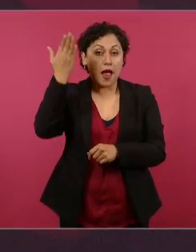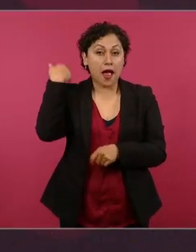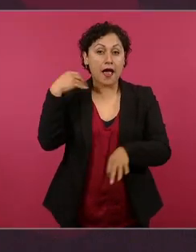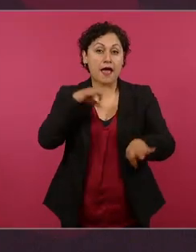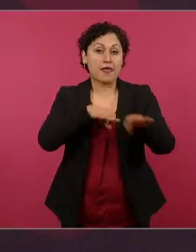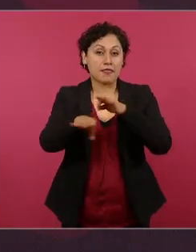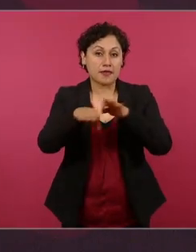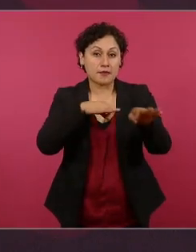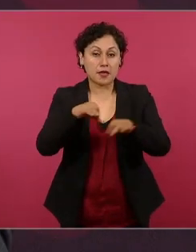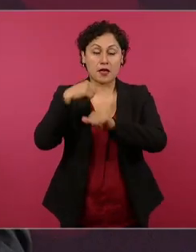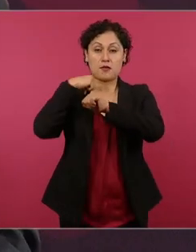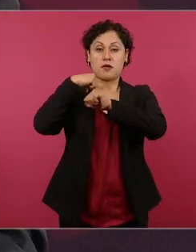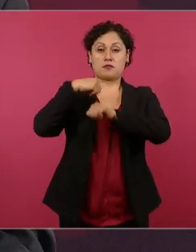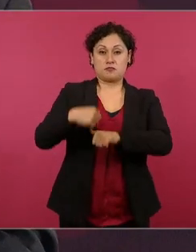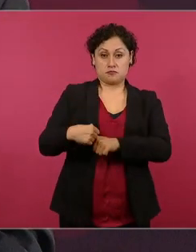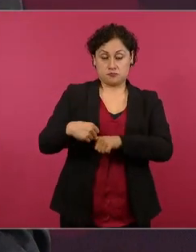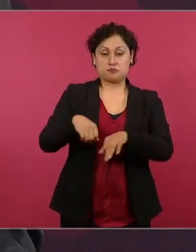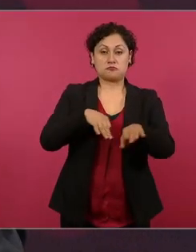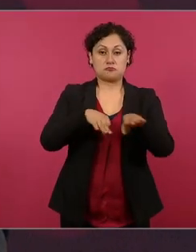era yo director